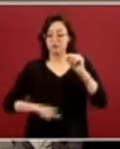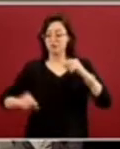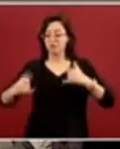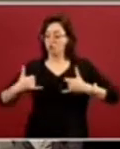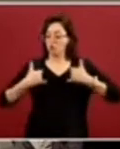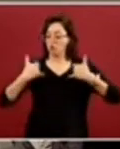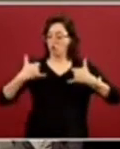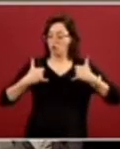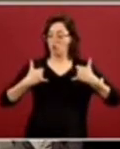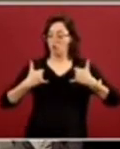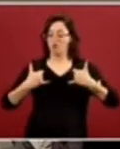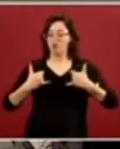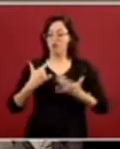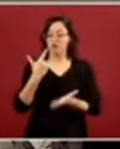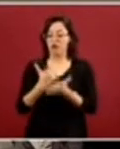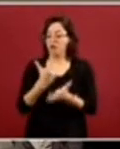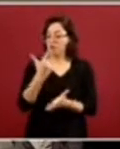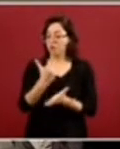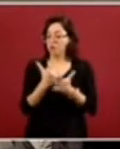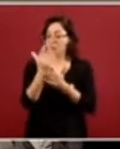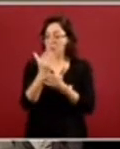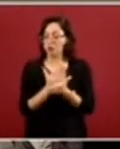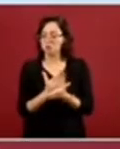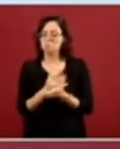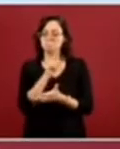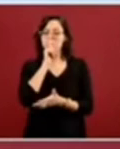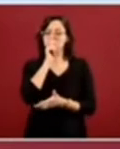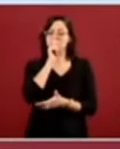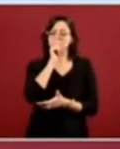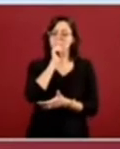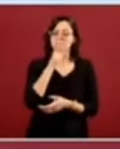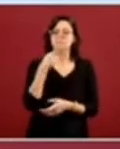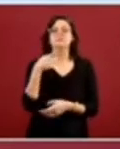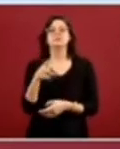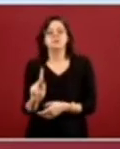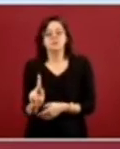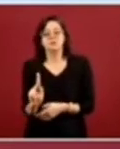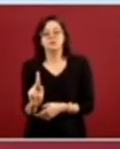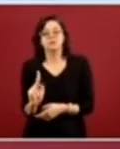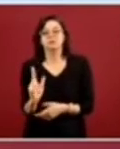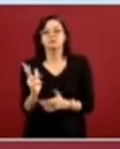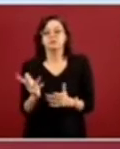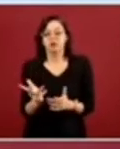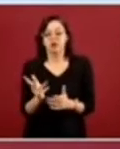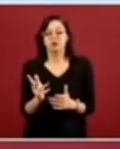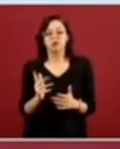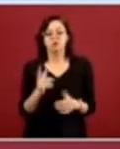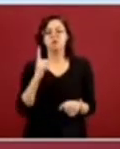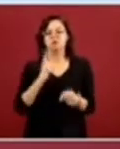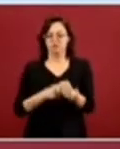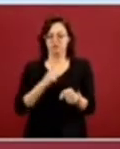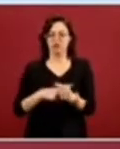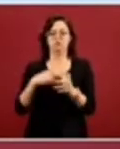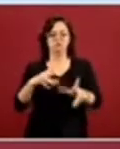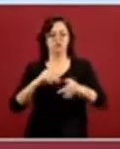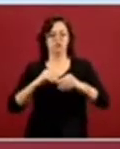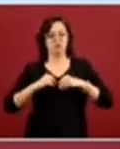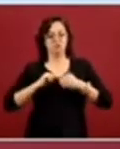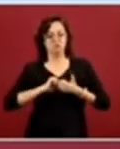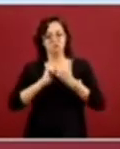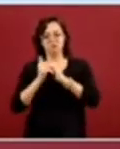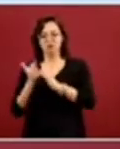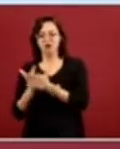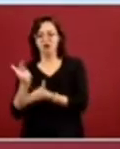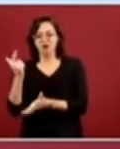reducir el riesgo, pero sí nos hace que la probabilidad de que se compliquen las personas con COVID sea